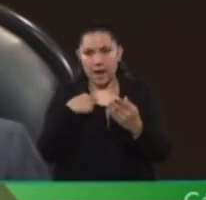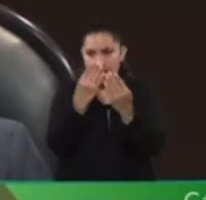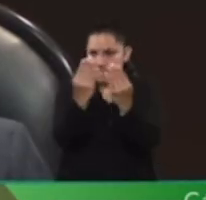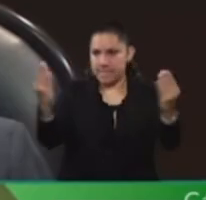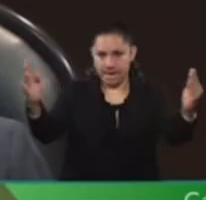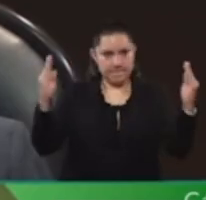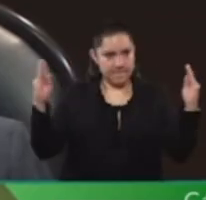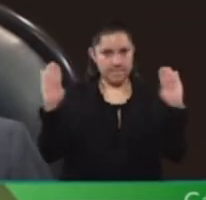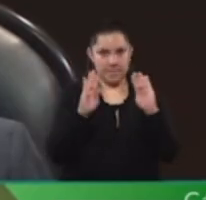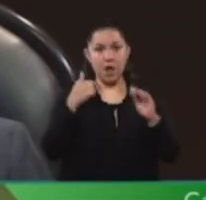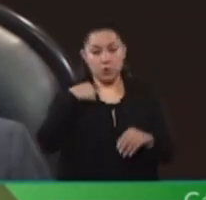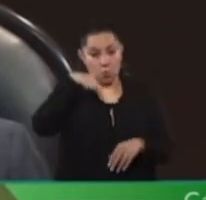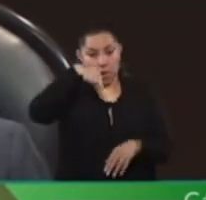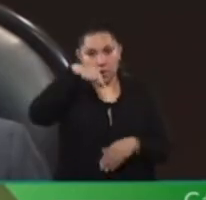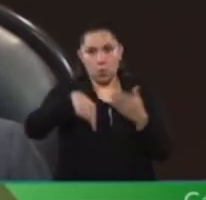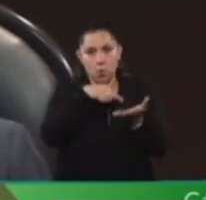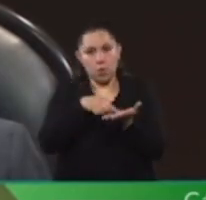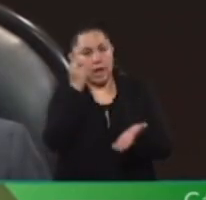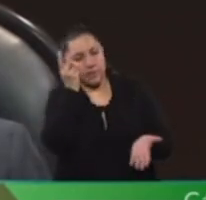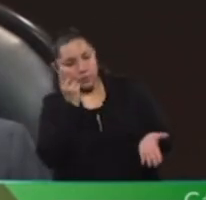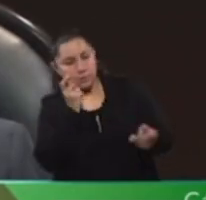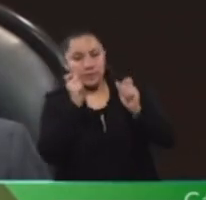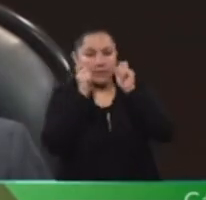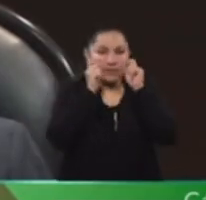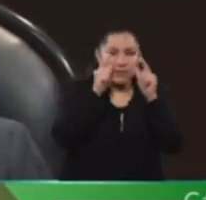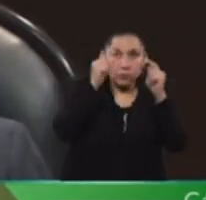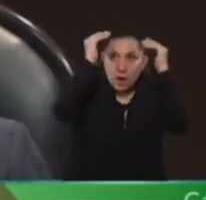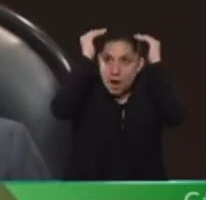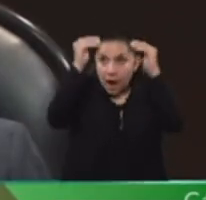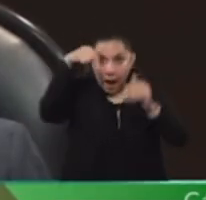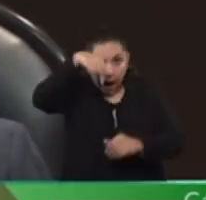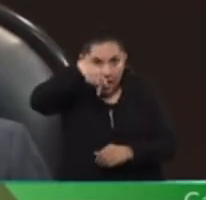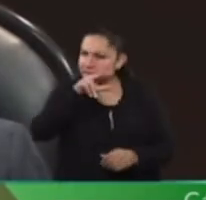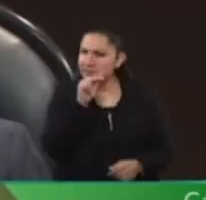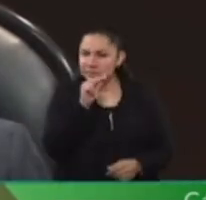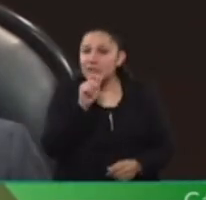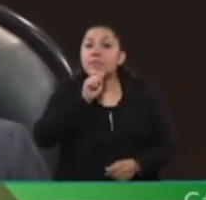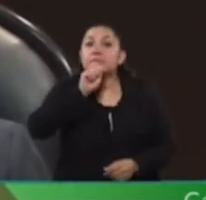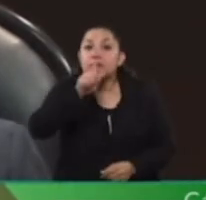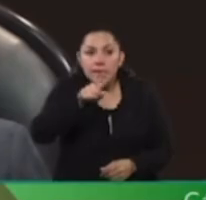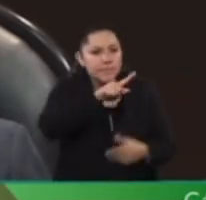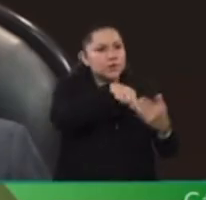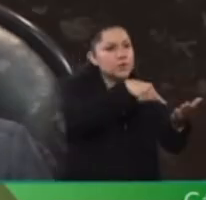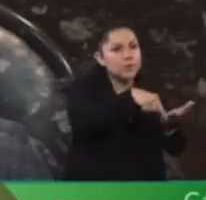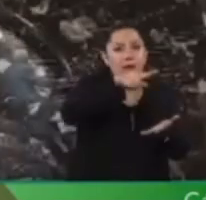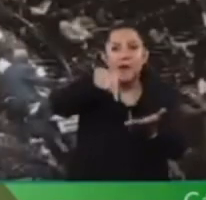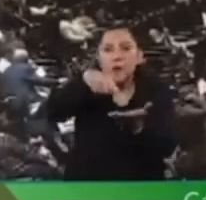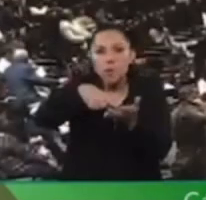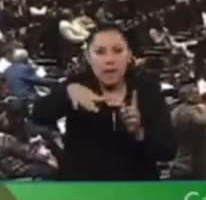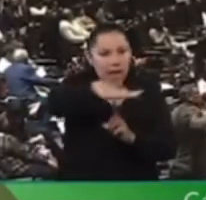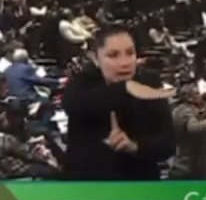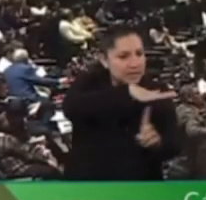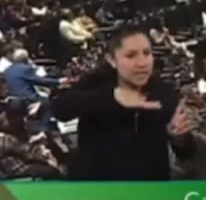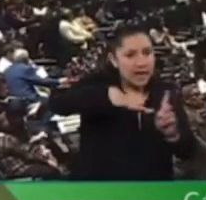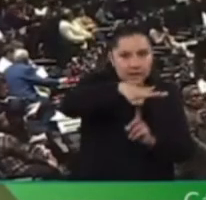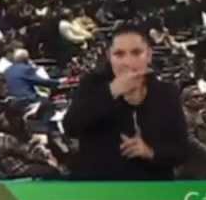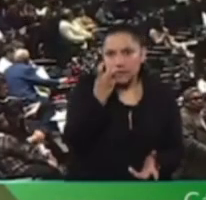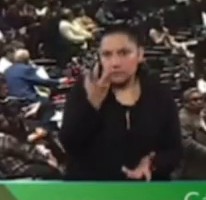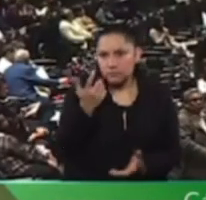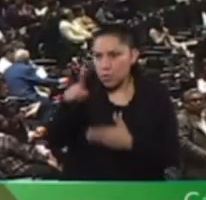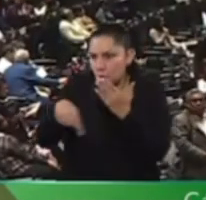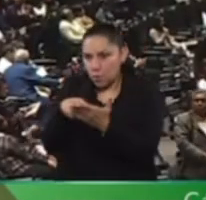que hay afuera, al contexto en el que estamos inmersos, a los espacios que nos faltan y que necesitamos. Hoy estamos discutiendo